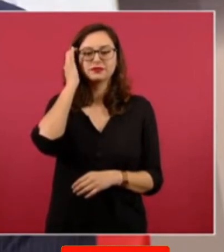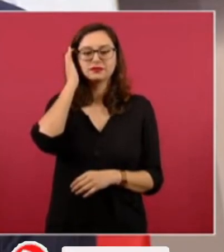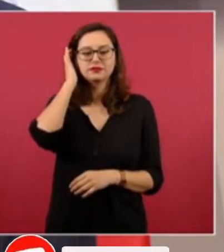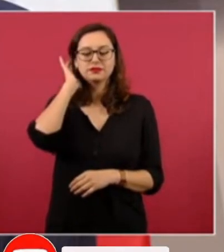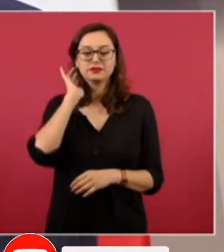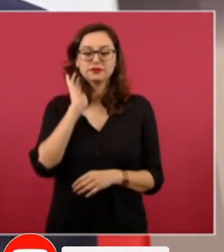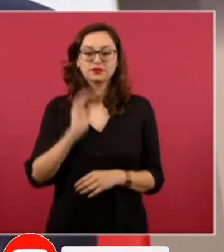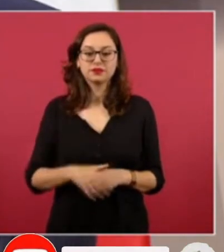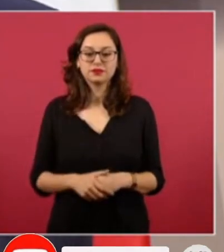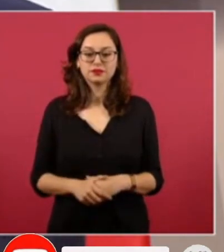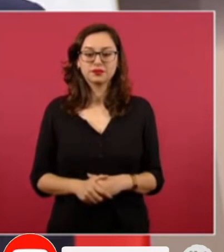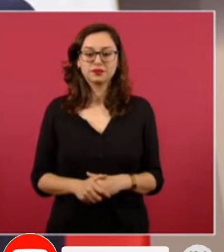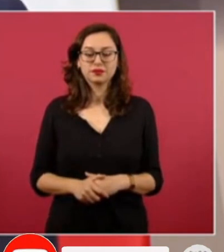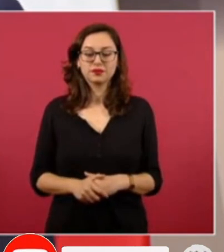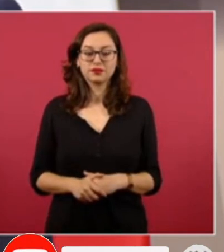básico